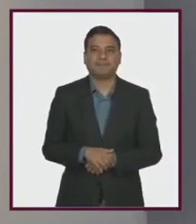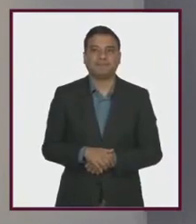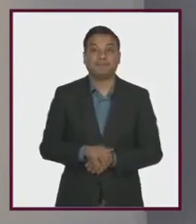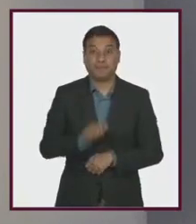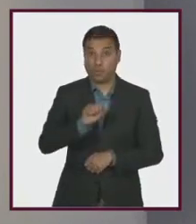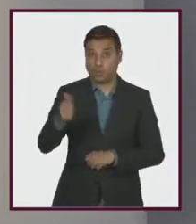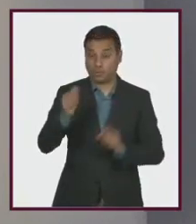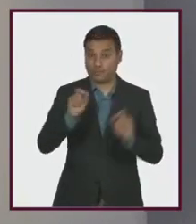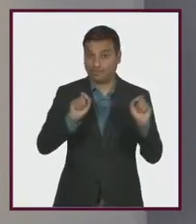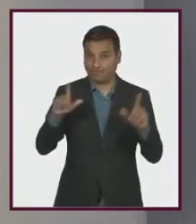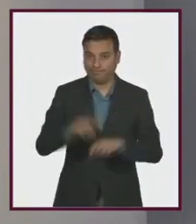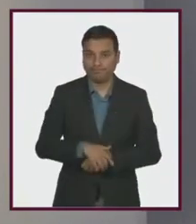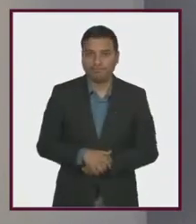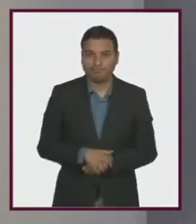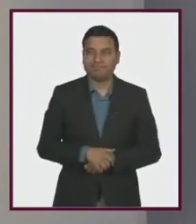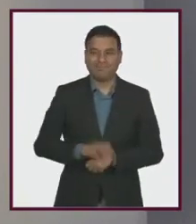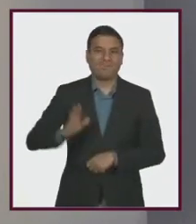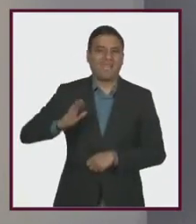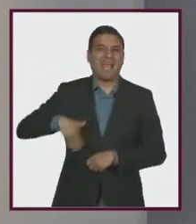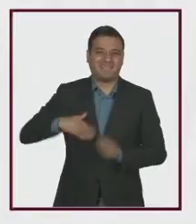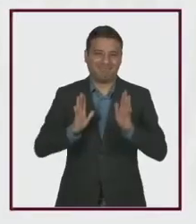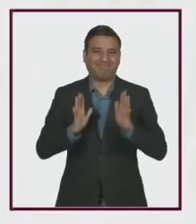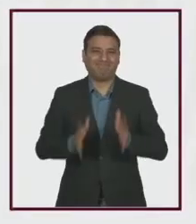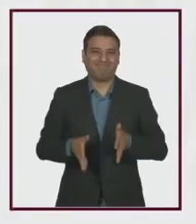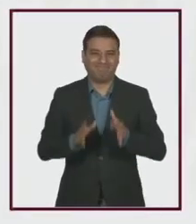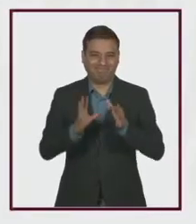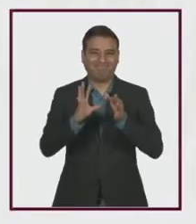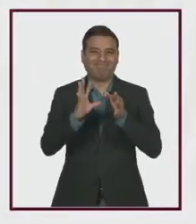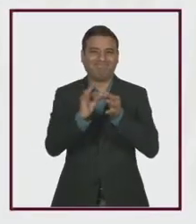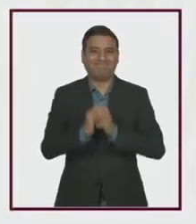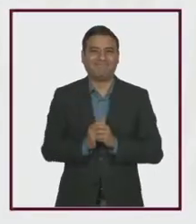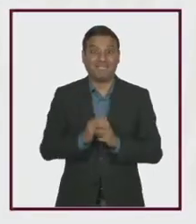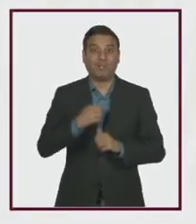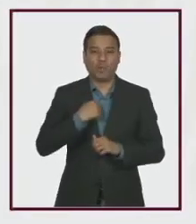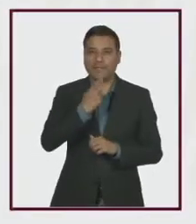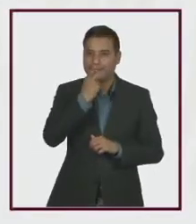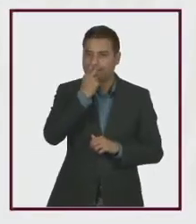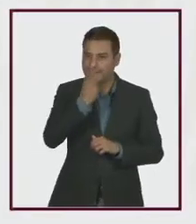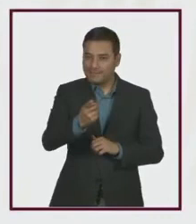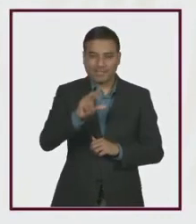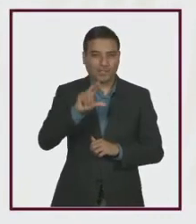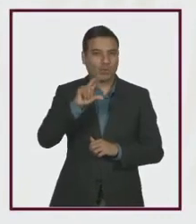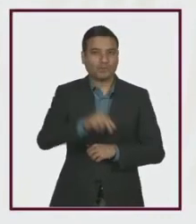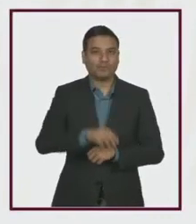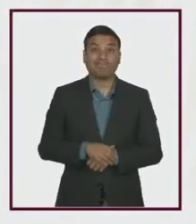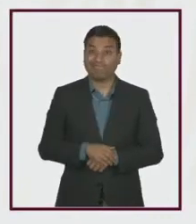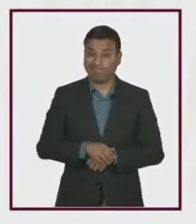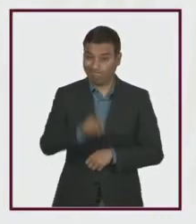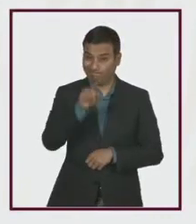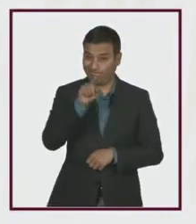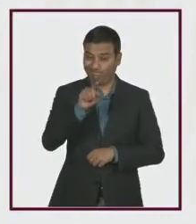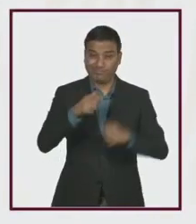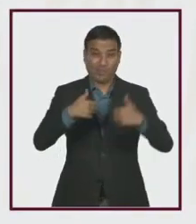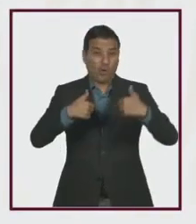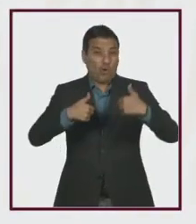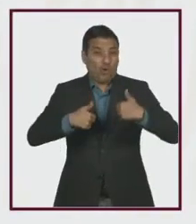sigue. Ya lo habías mencionado, doctor, qué importante, saber decir no. Sí, aprender a decir no es importantísimo, porque muchas veces